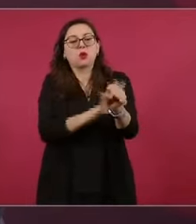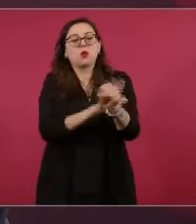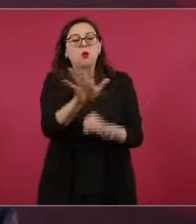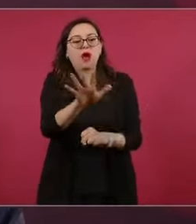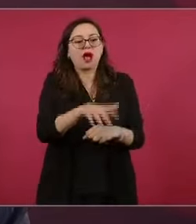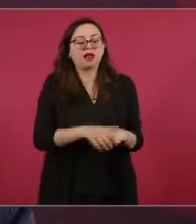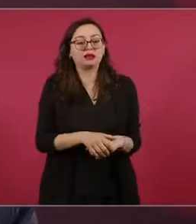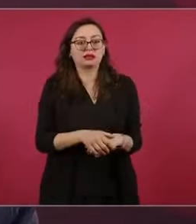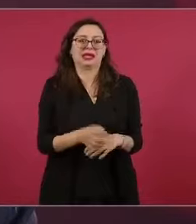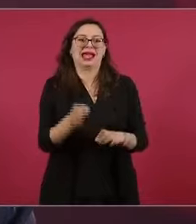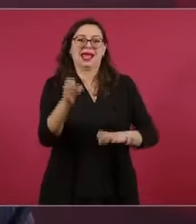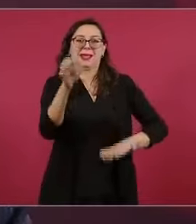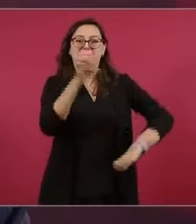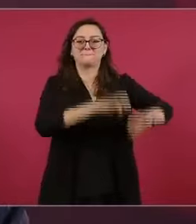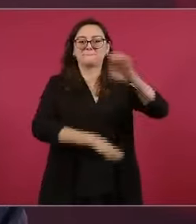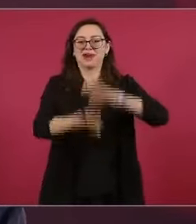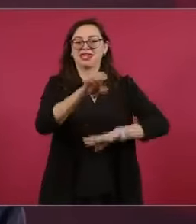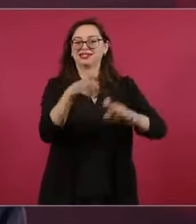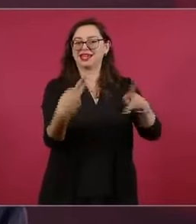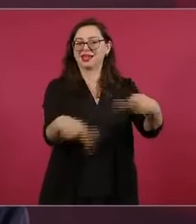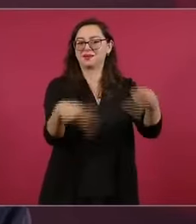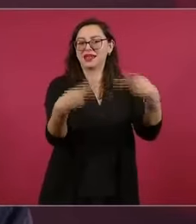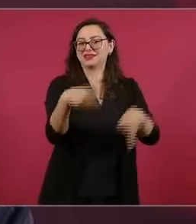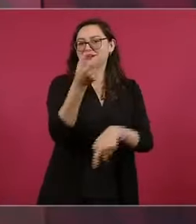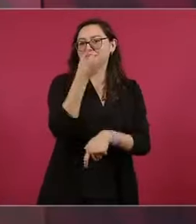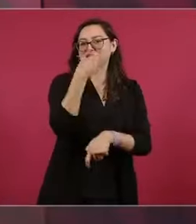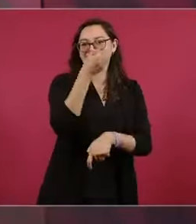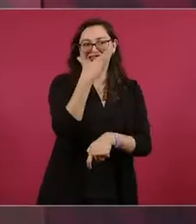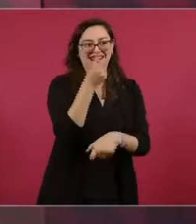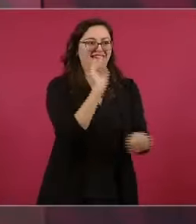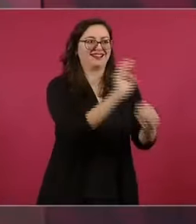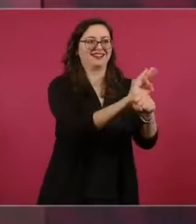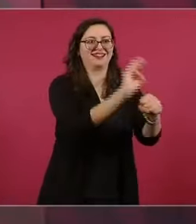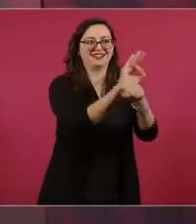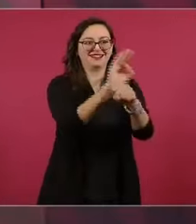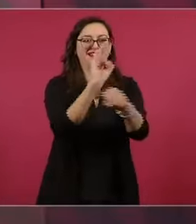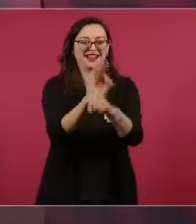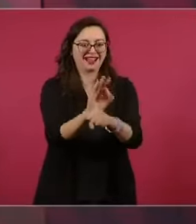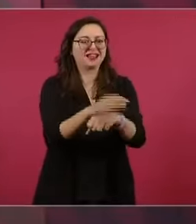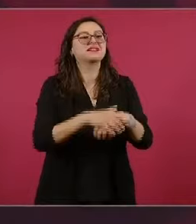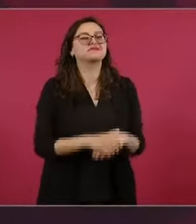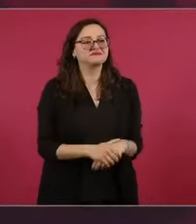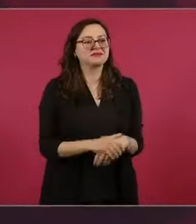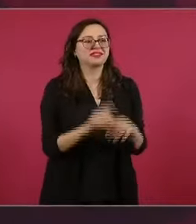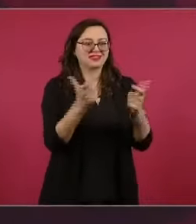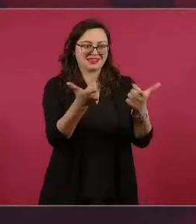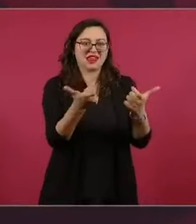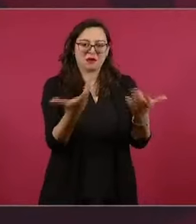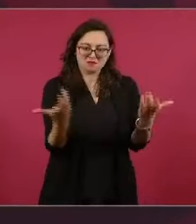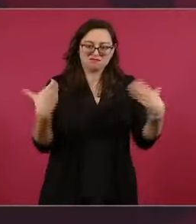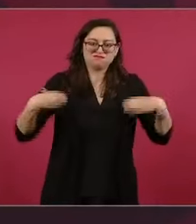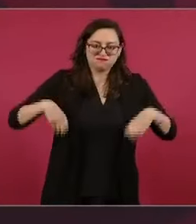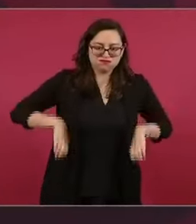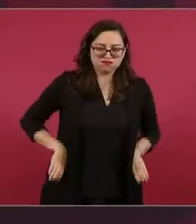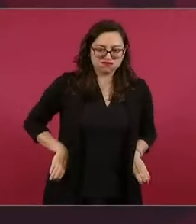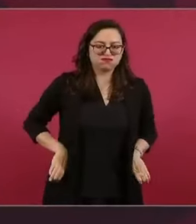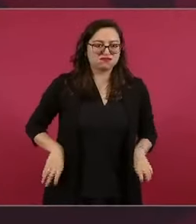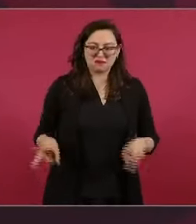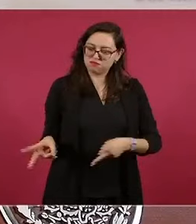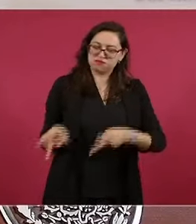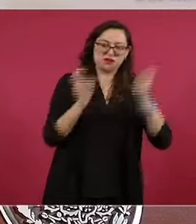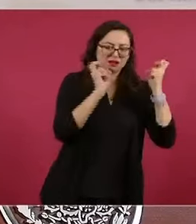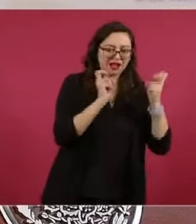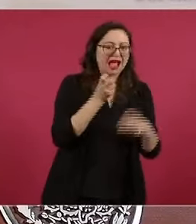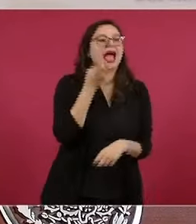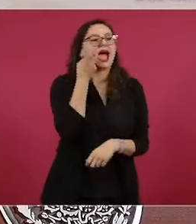vendían las medicinas al gobierno y se robaban el dinero de las